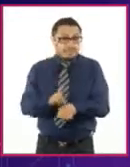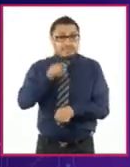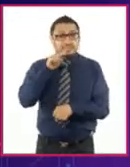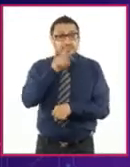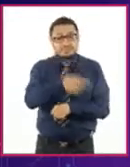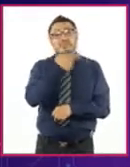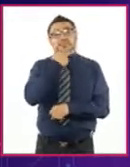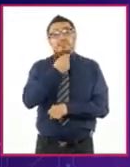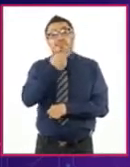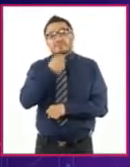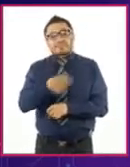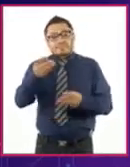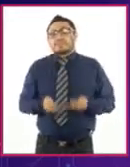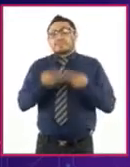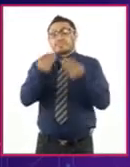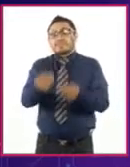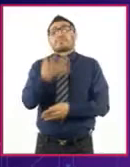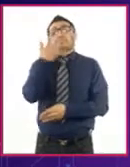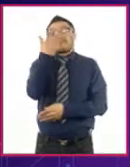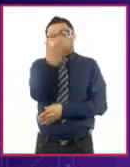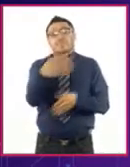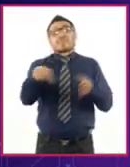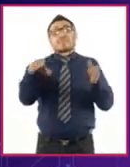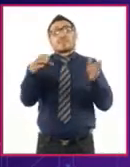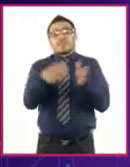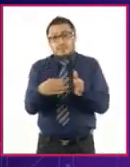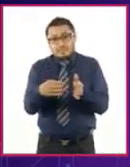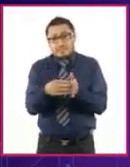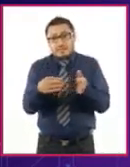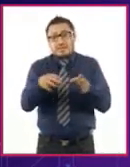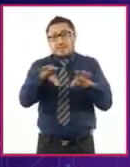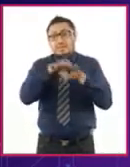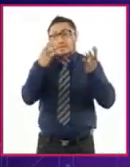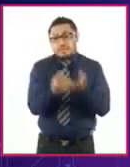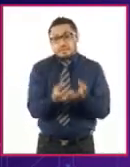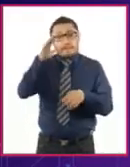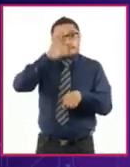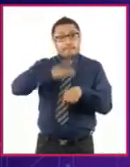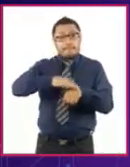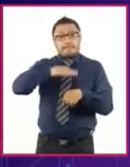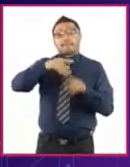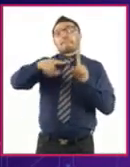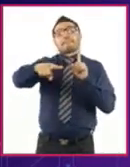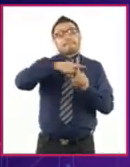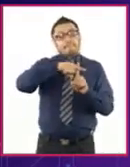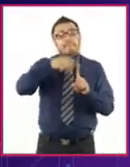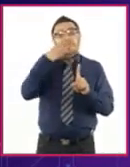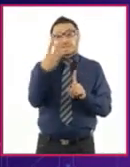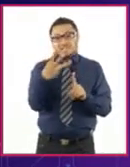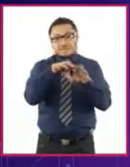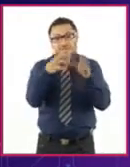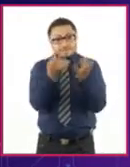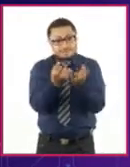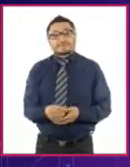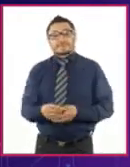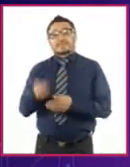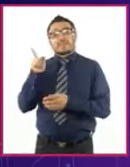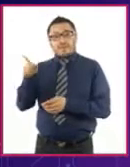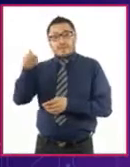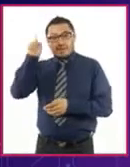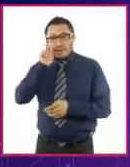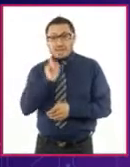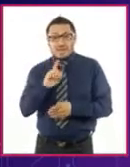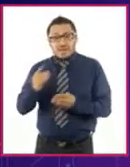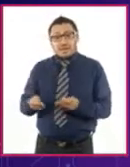le entregaron 5 cajas con pelotas de tenis más 3 pelotas sueltas. Y a Claudia le entregaron